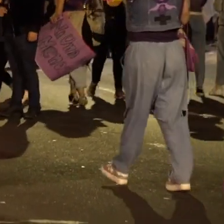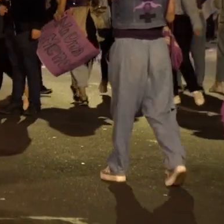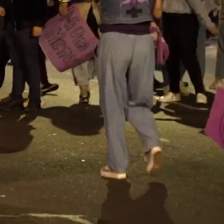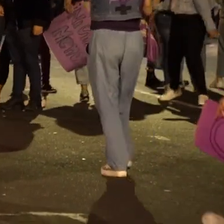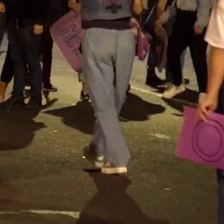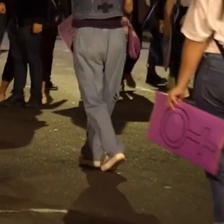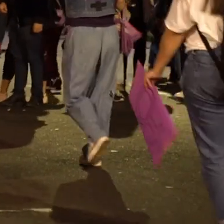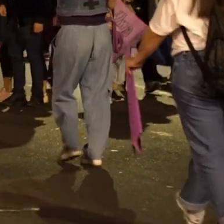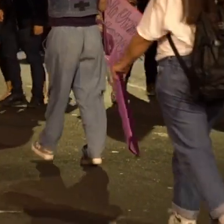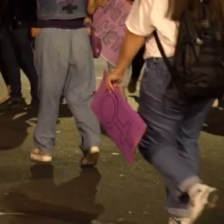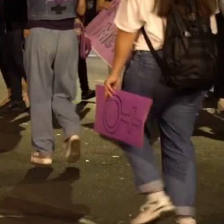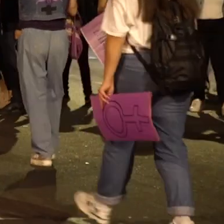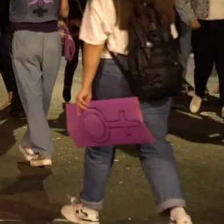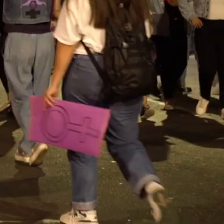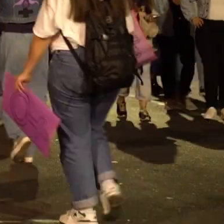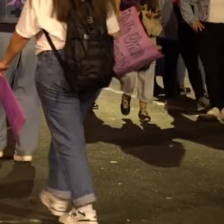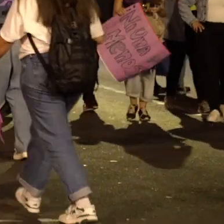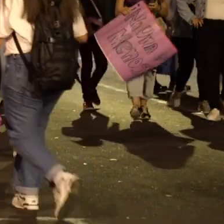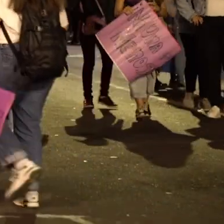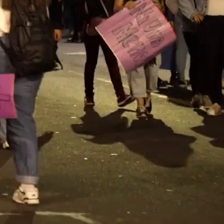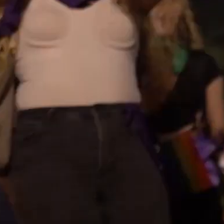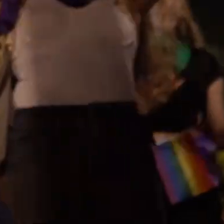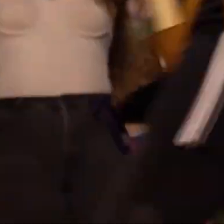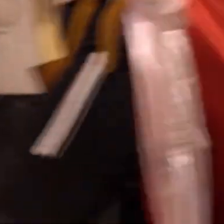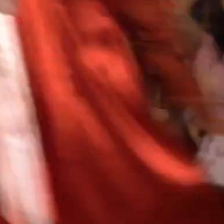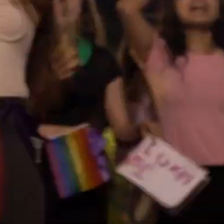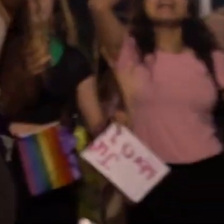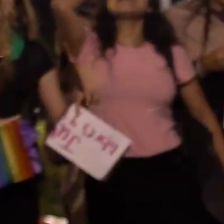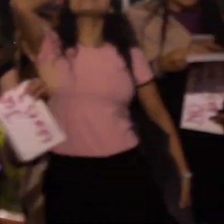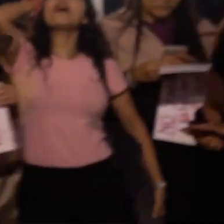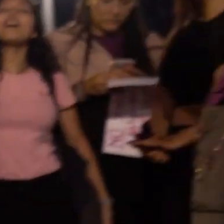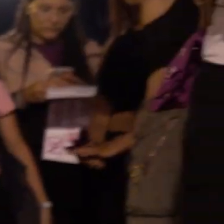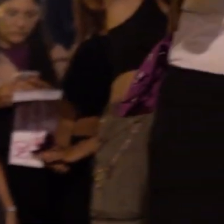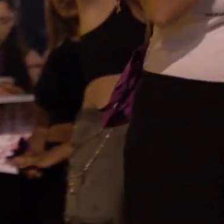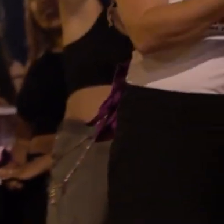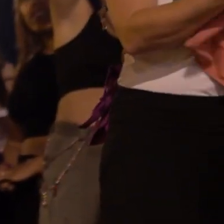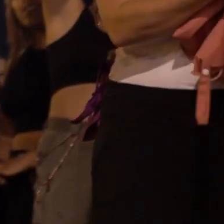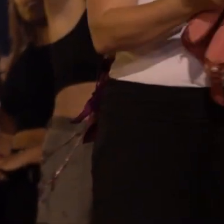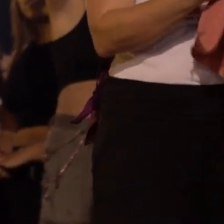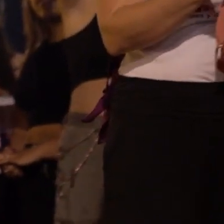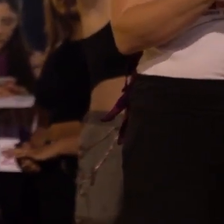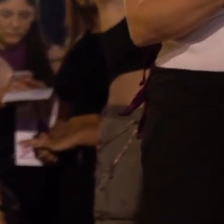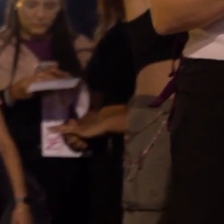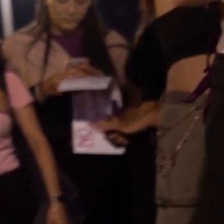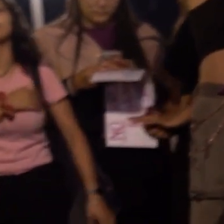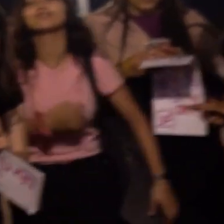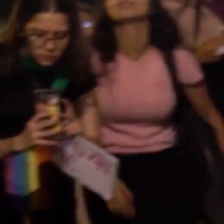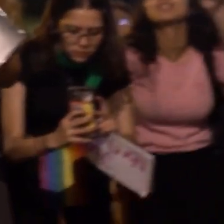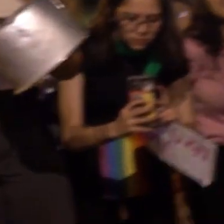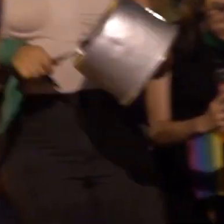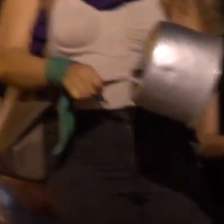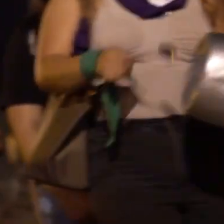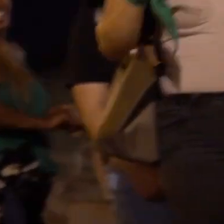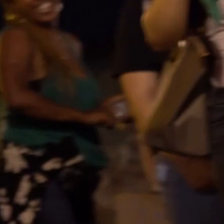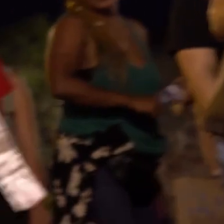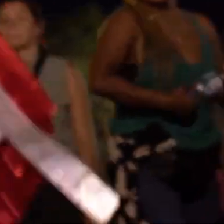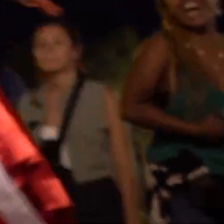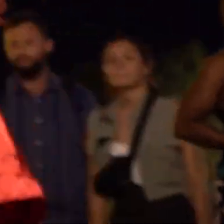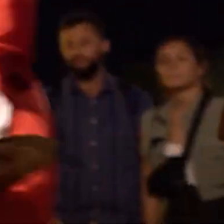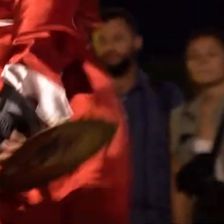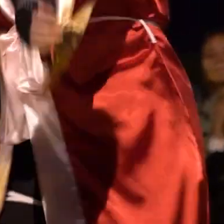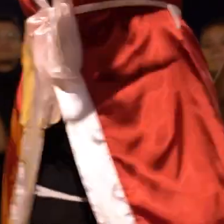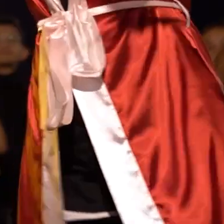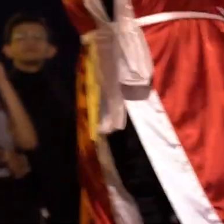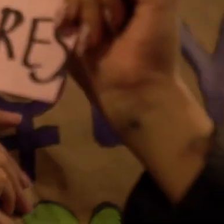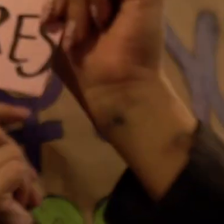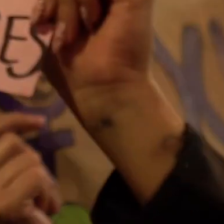Mi bisabuela Petra era curandera y partera, descendiente indígena de huetares y chorotegas. Por eso tengo propósito de sanar aunque